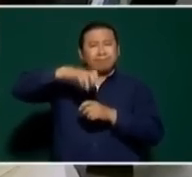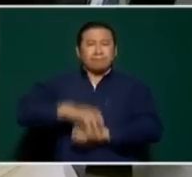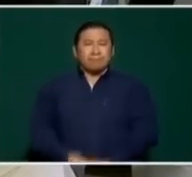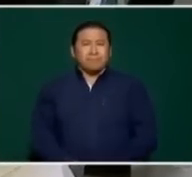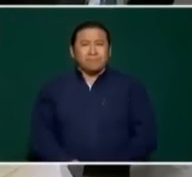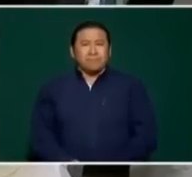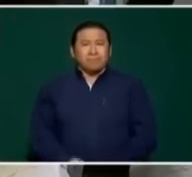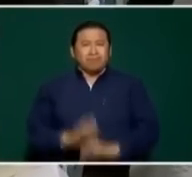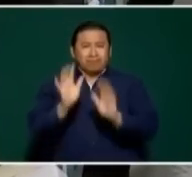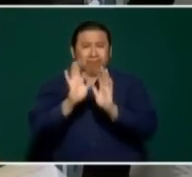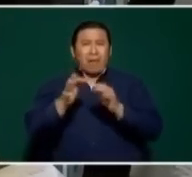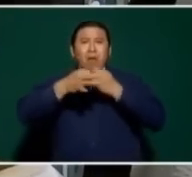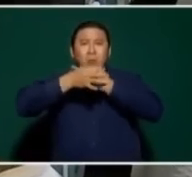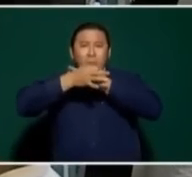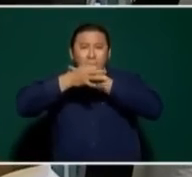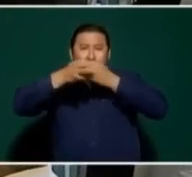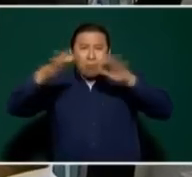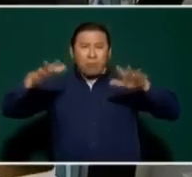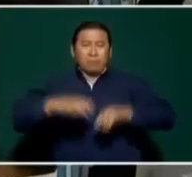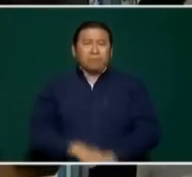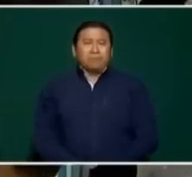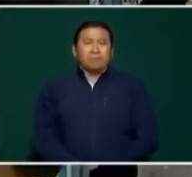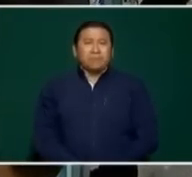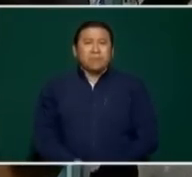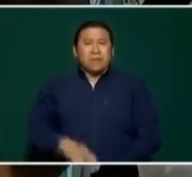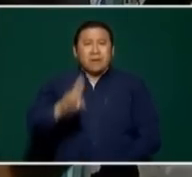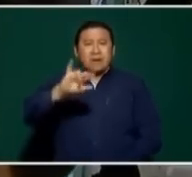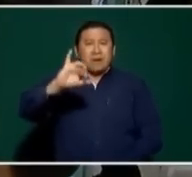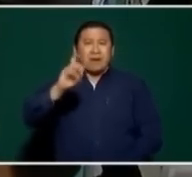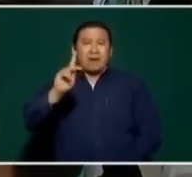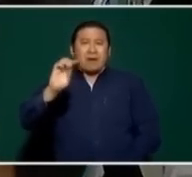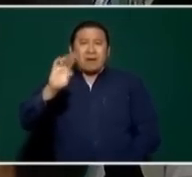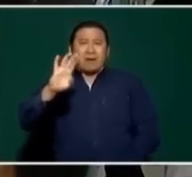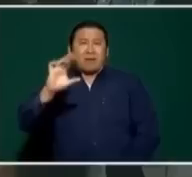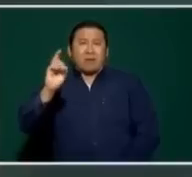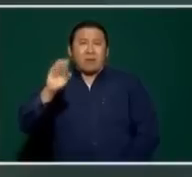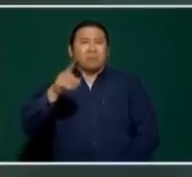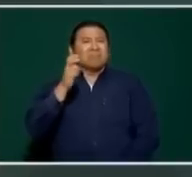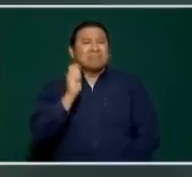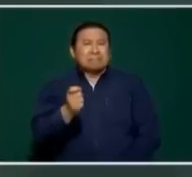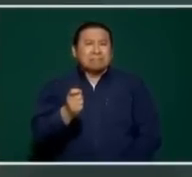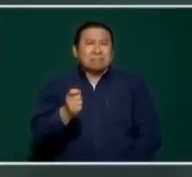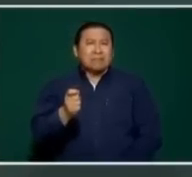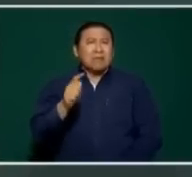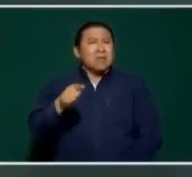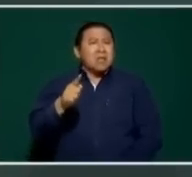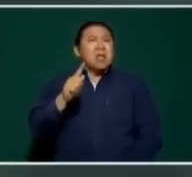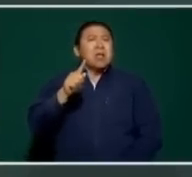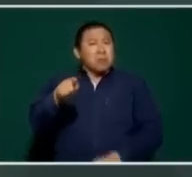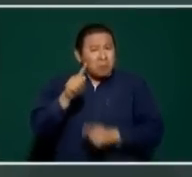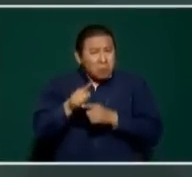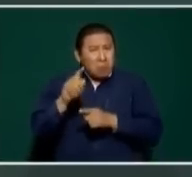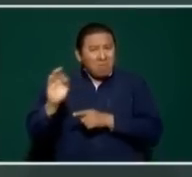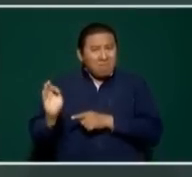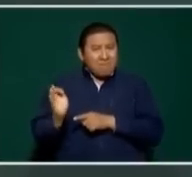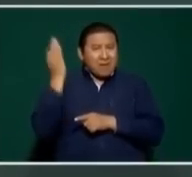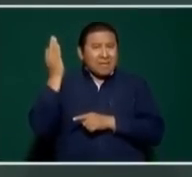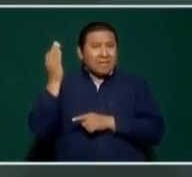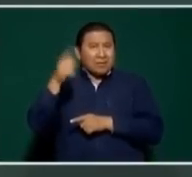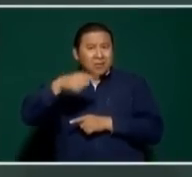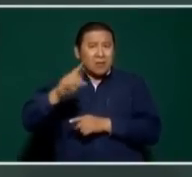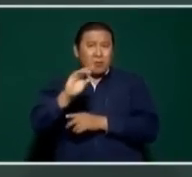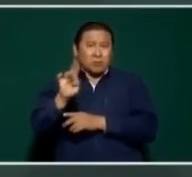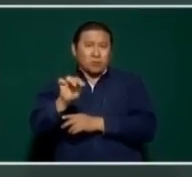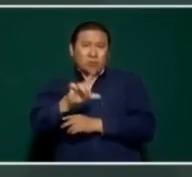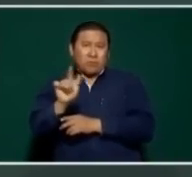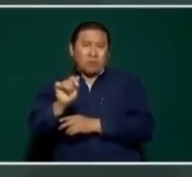Nos va a informar Ricardo Sheffield, que es el Procurador Federal del